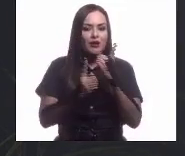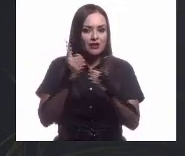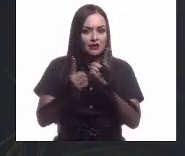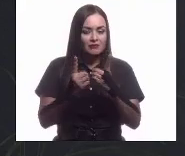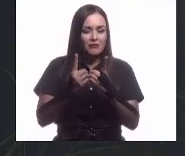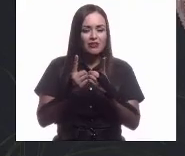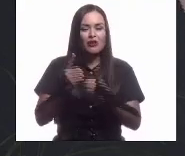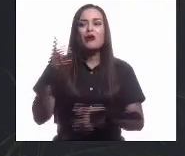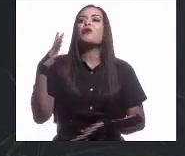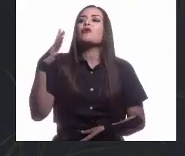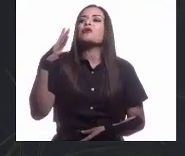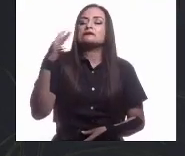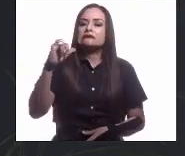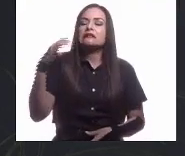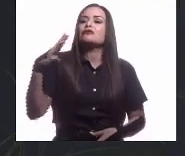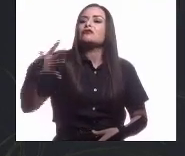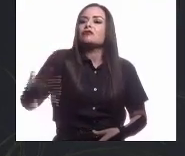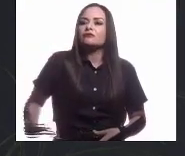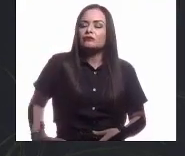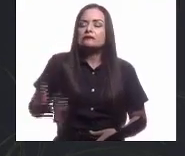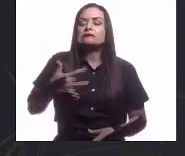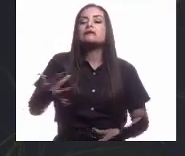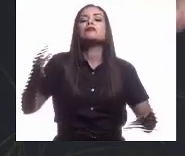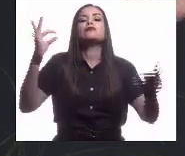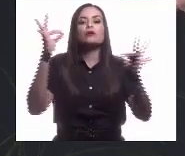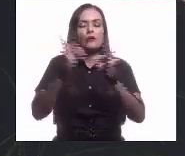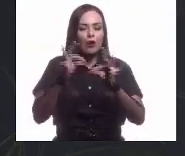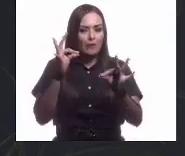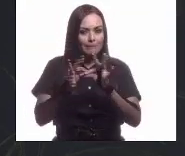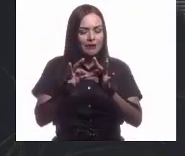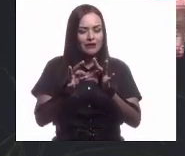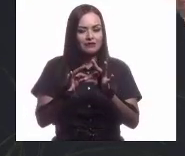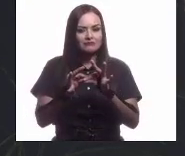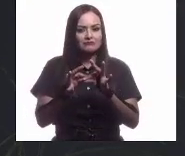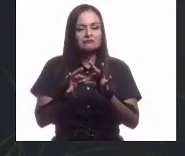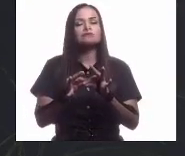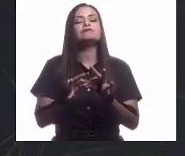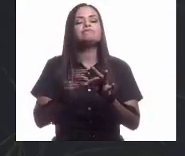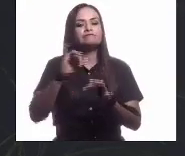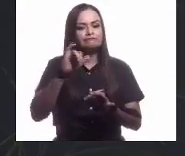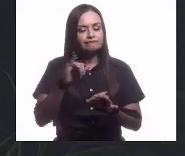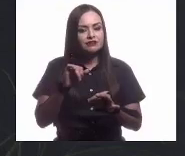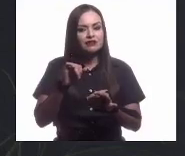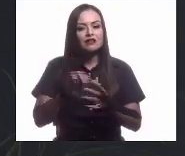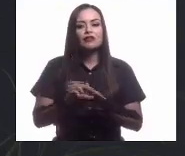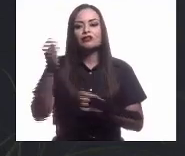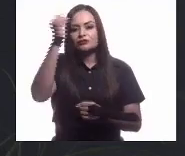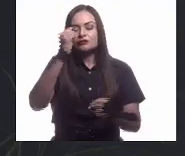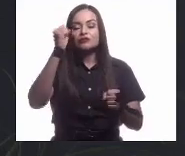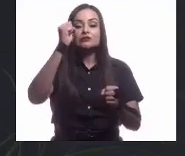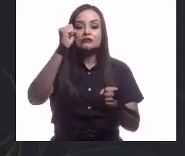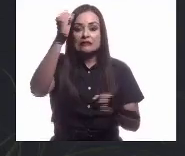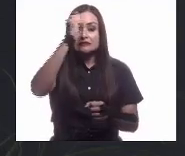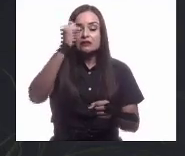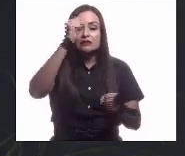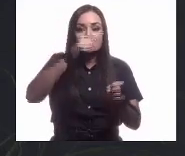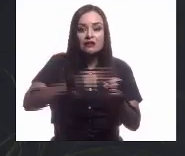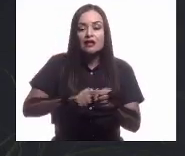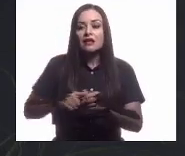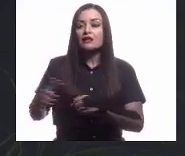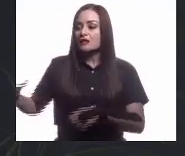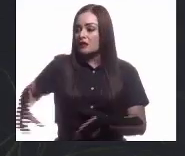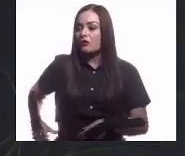orgullo de haber cumplido con nuestro deber en nuestra hora, a tiempo. Sociedad y gobierno, veremos